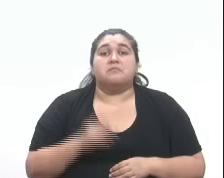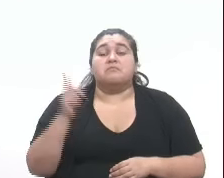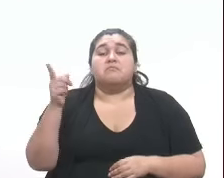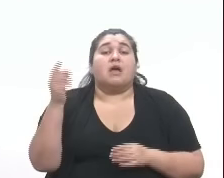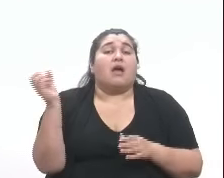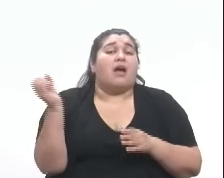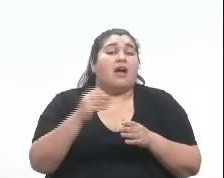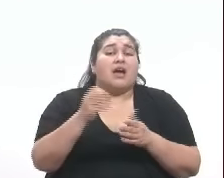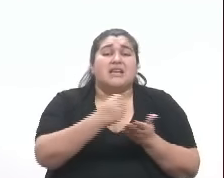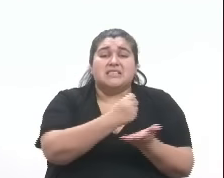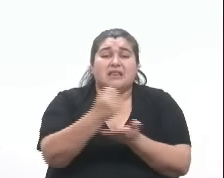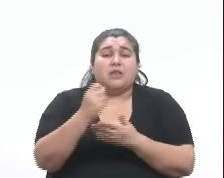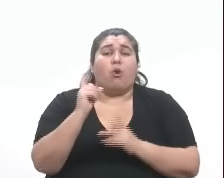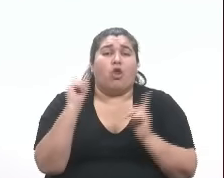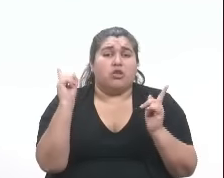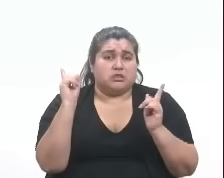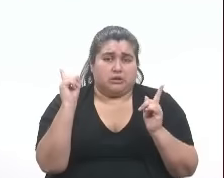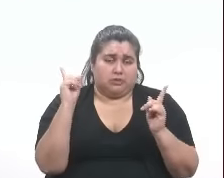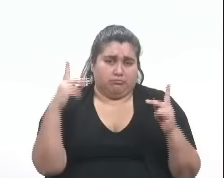docente.